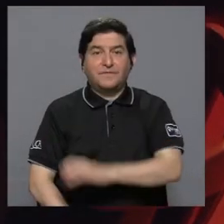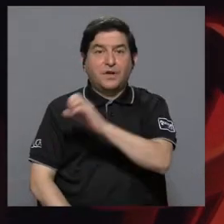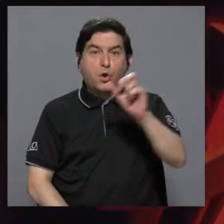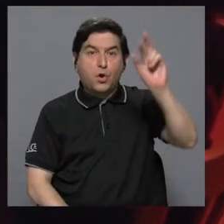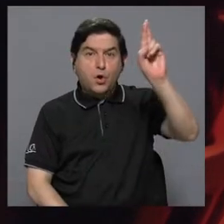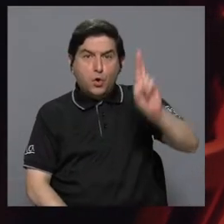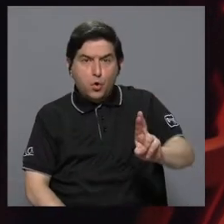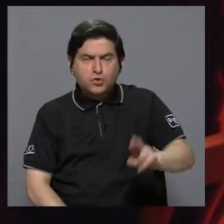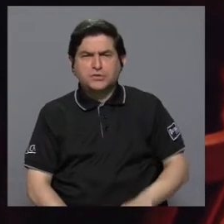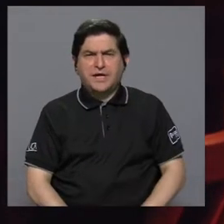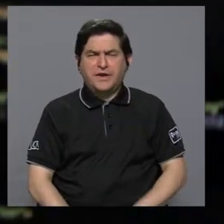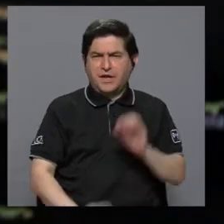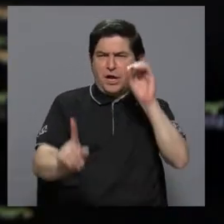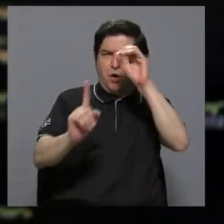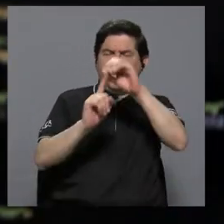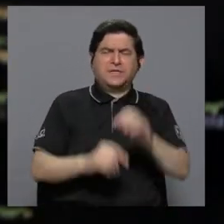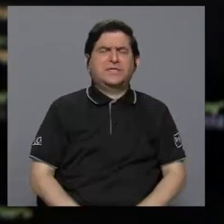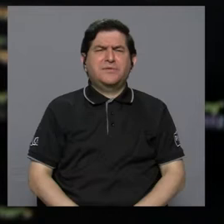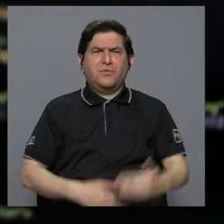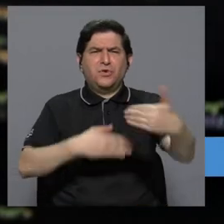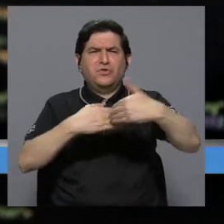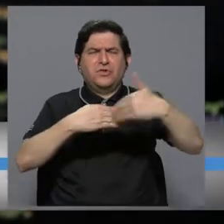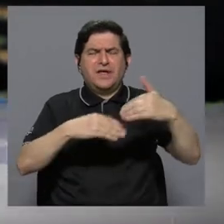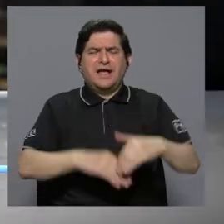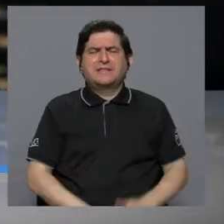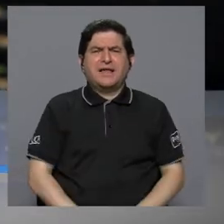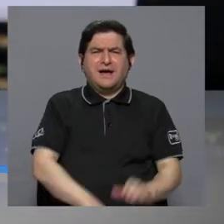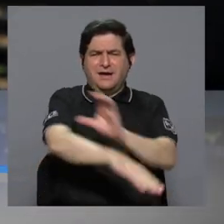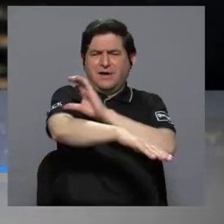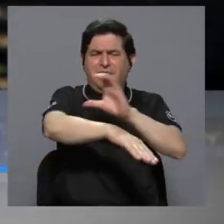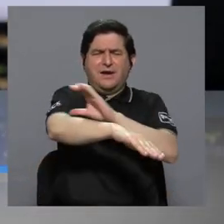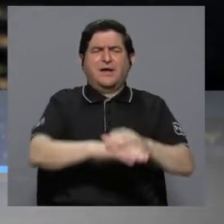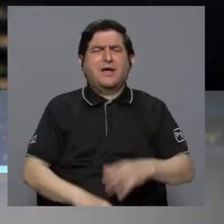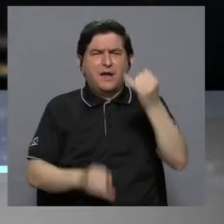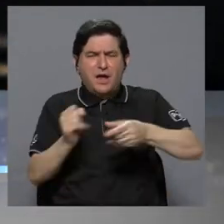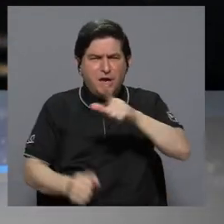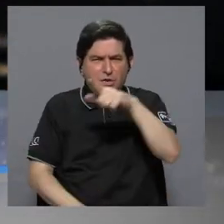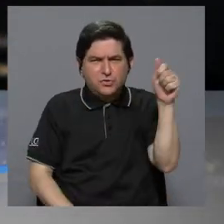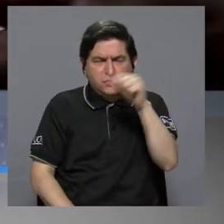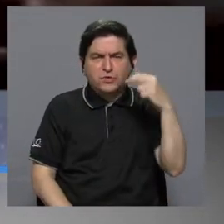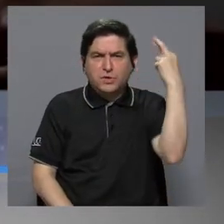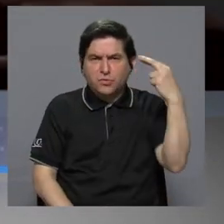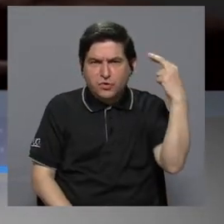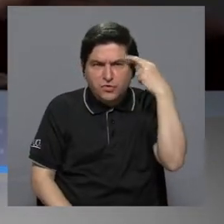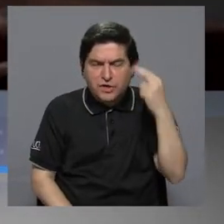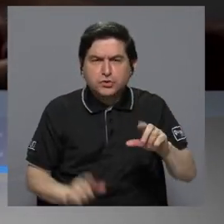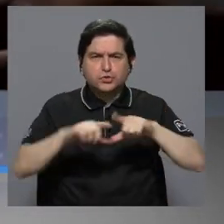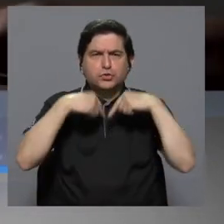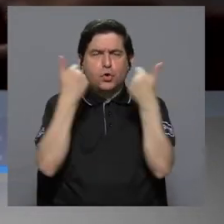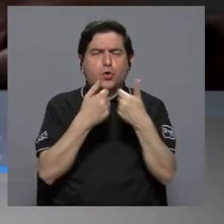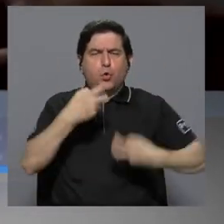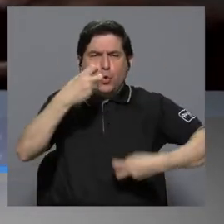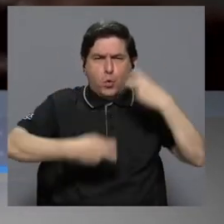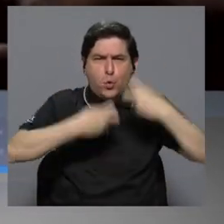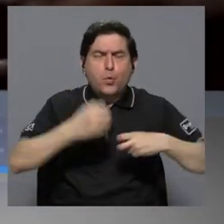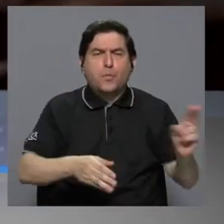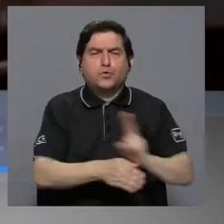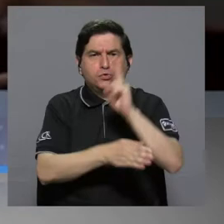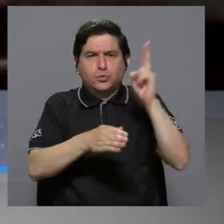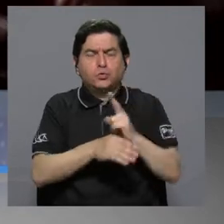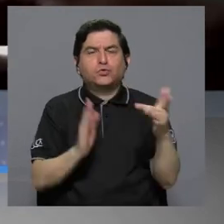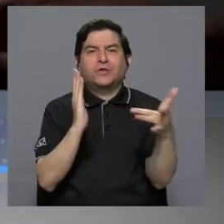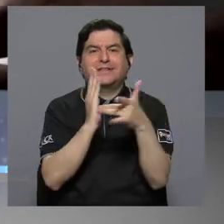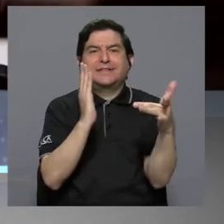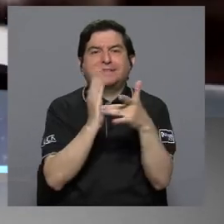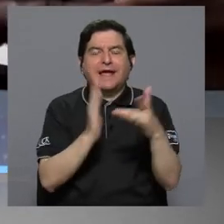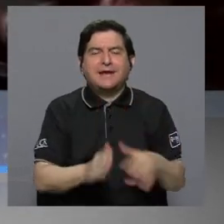Costa Rica ha sido blanco de los ciberataques en los últimos meses, los cuales han sido provocados por grupos criminales que utilizan